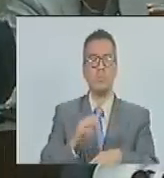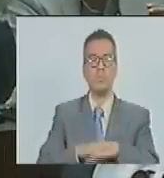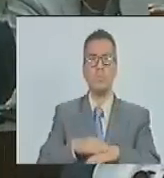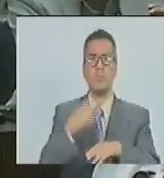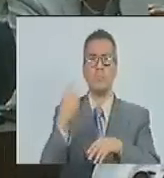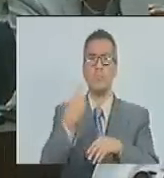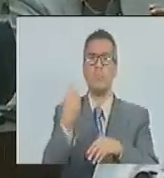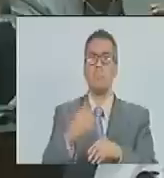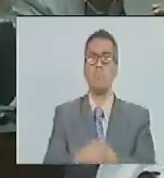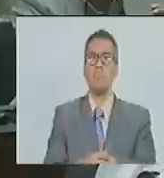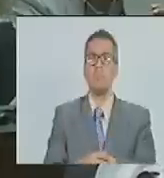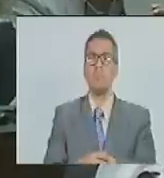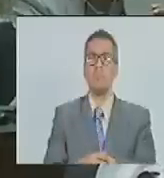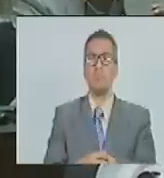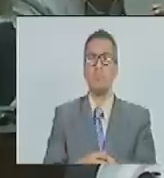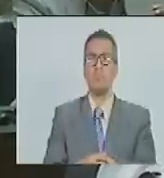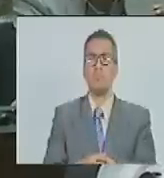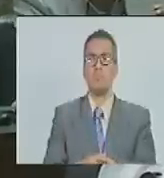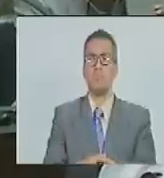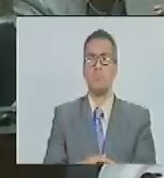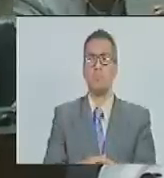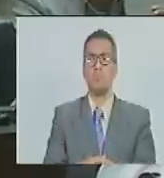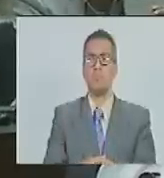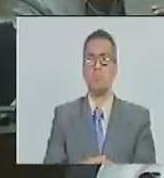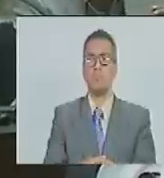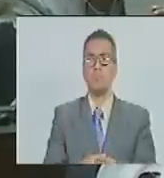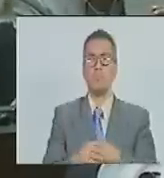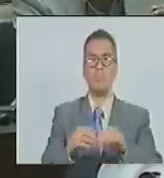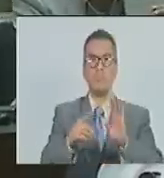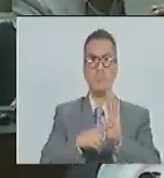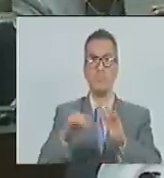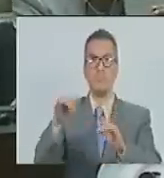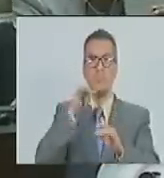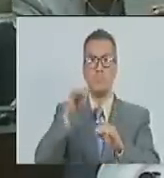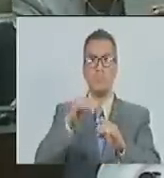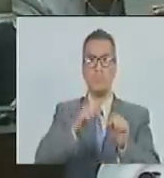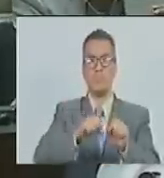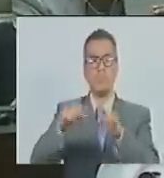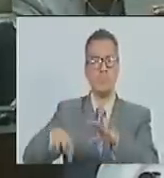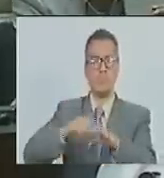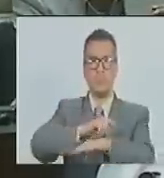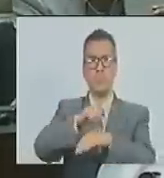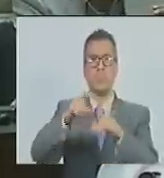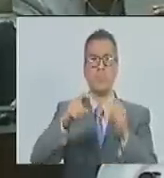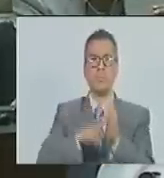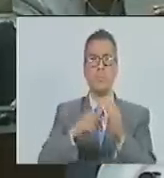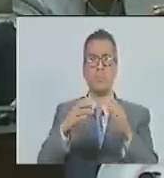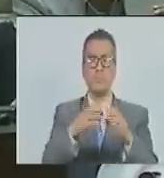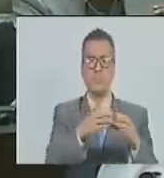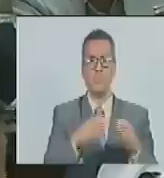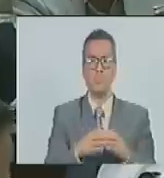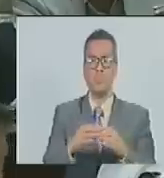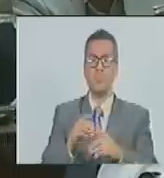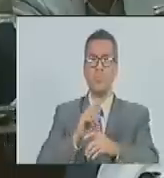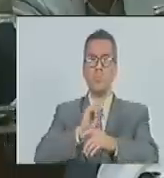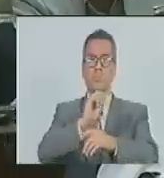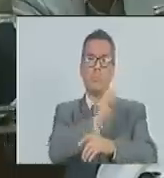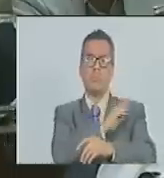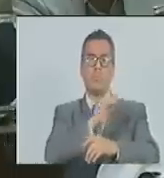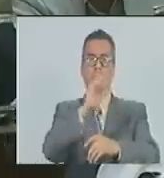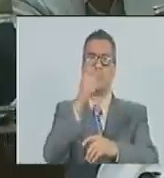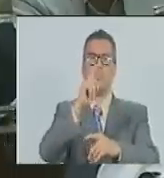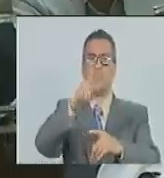hecho sin precedente, que es la renuncia en pleno de su junta, principales y